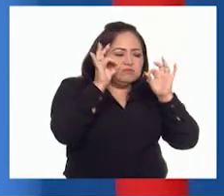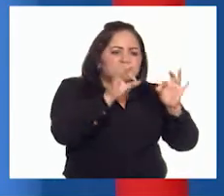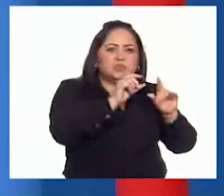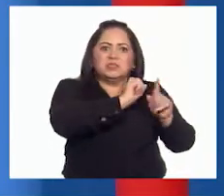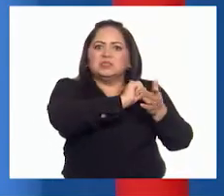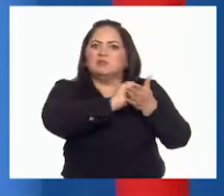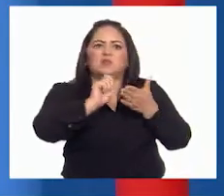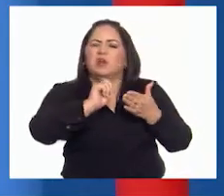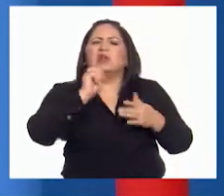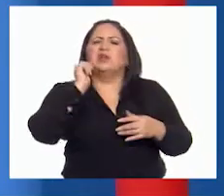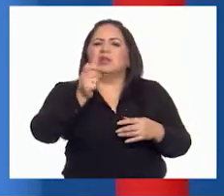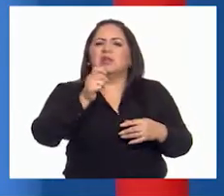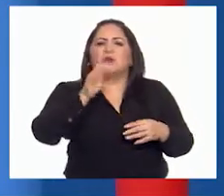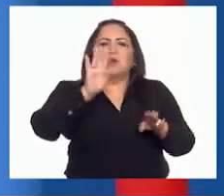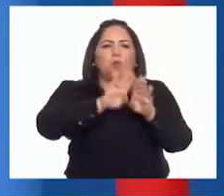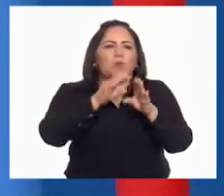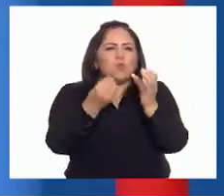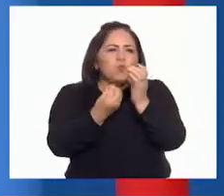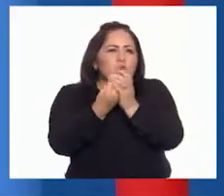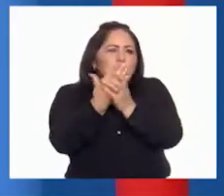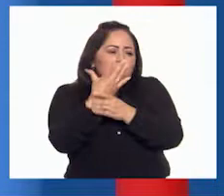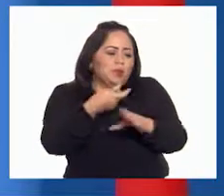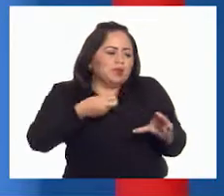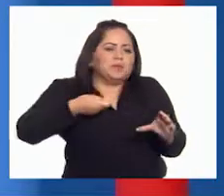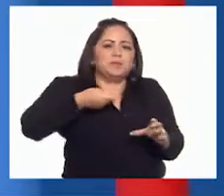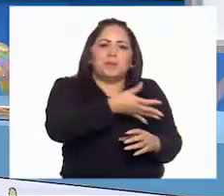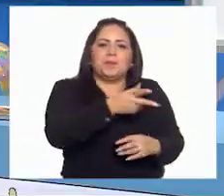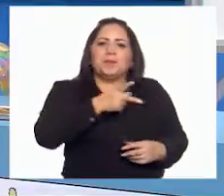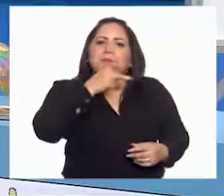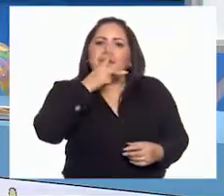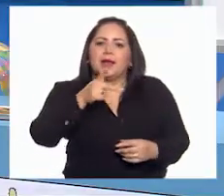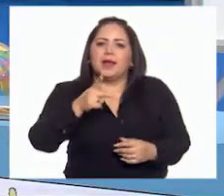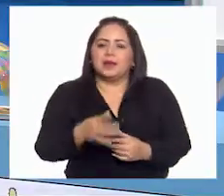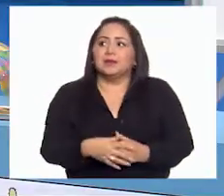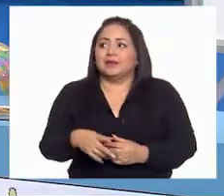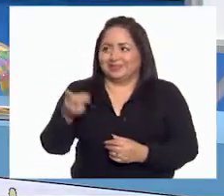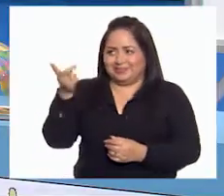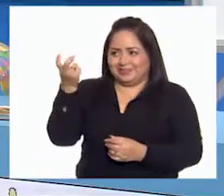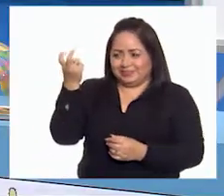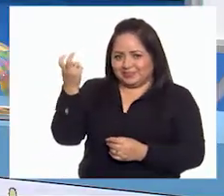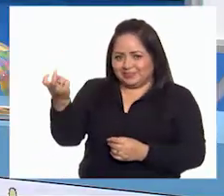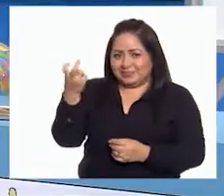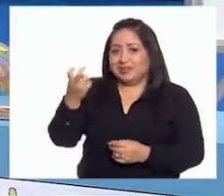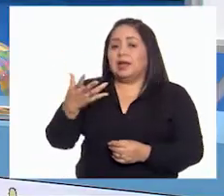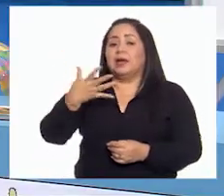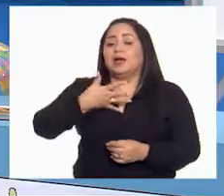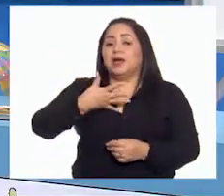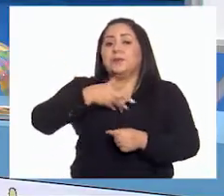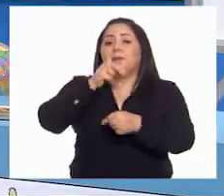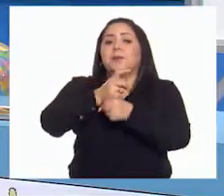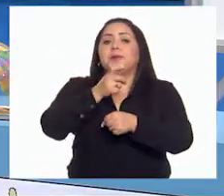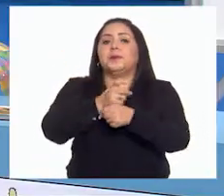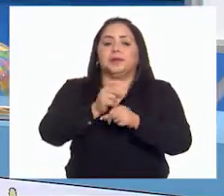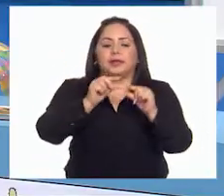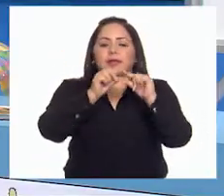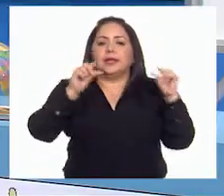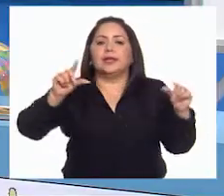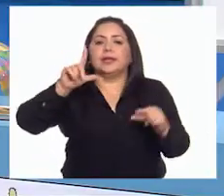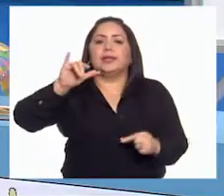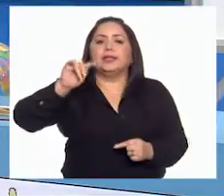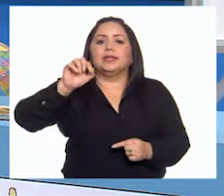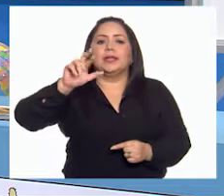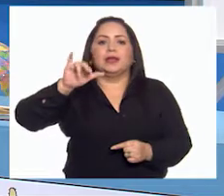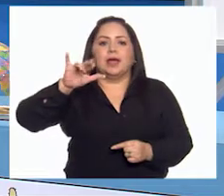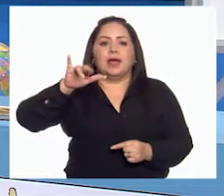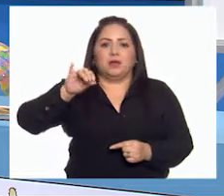literal, sino que se les crea un nuevo significado. Así es, María. Tenemos primero el lenguaje literal, que